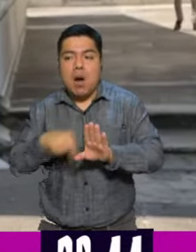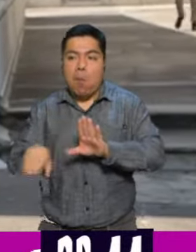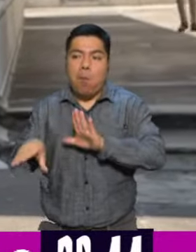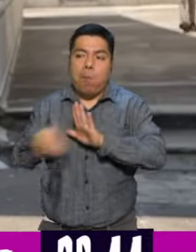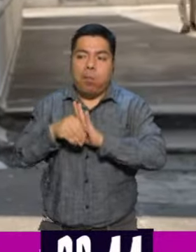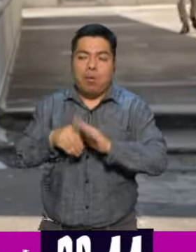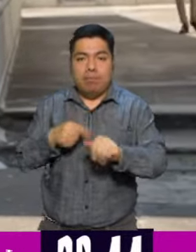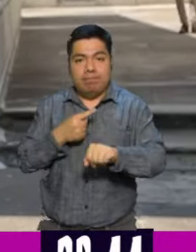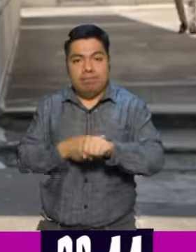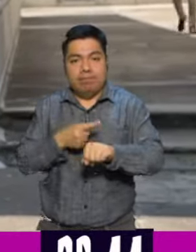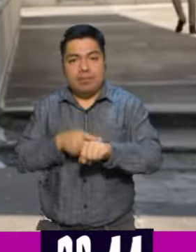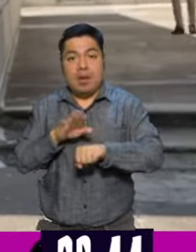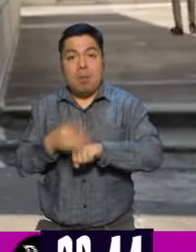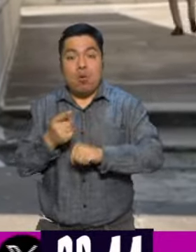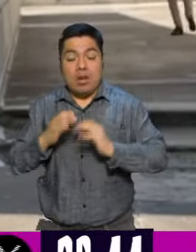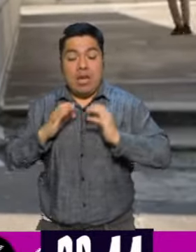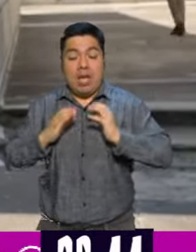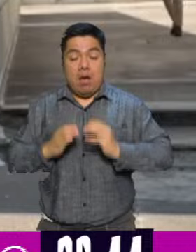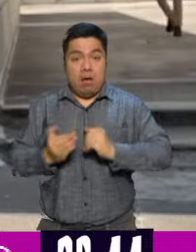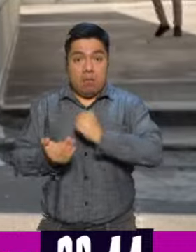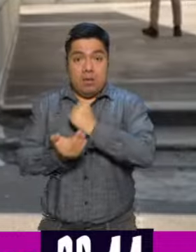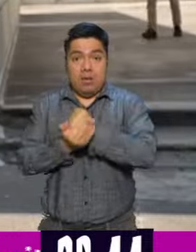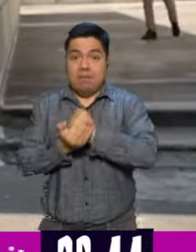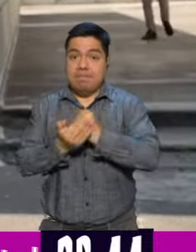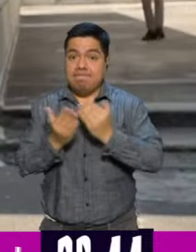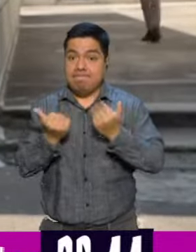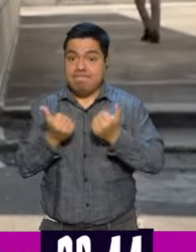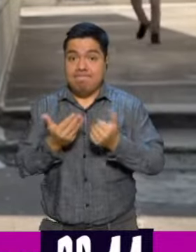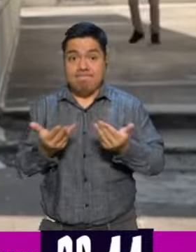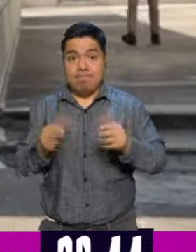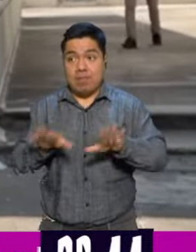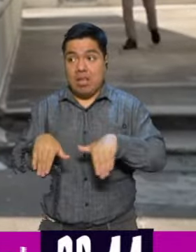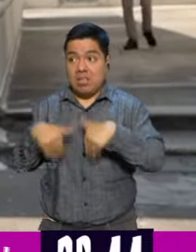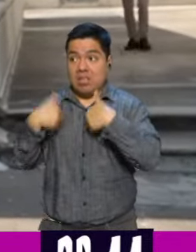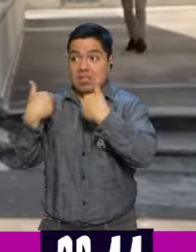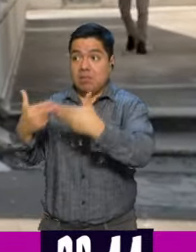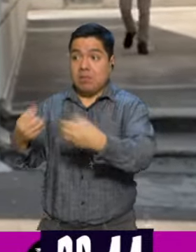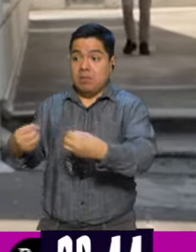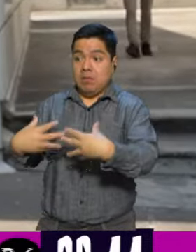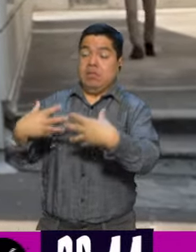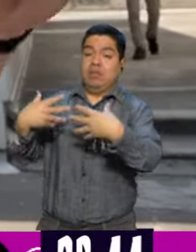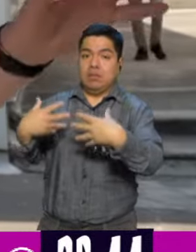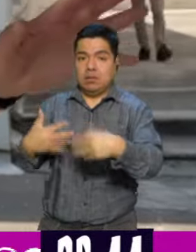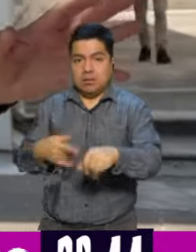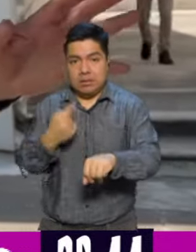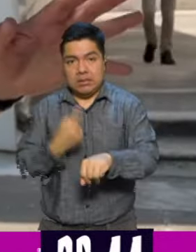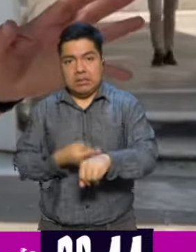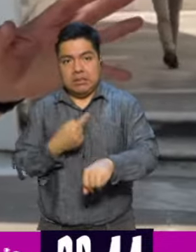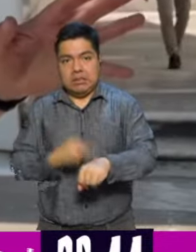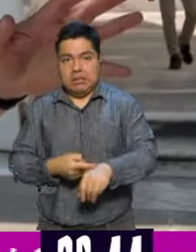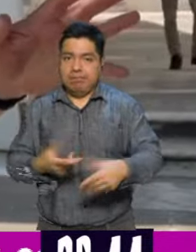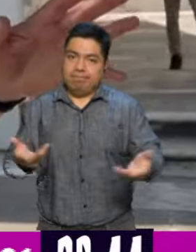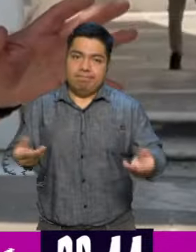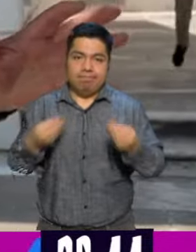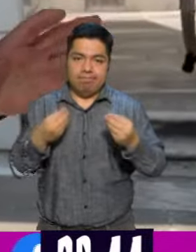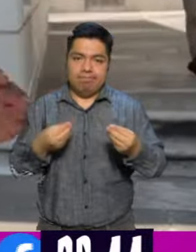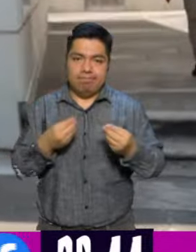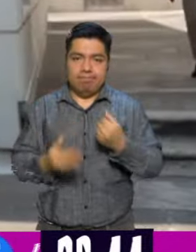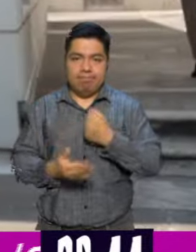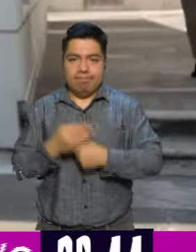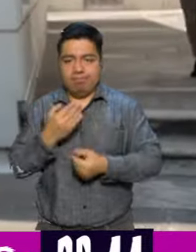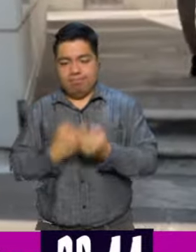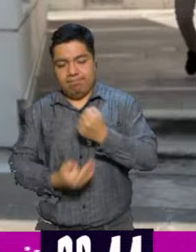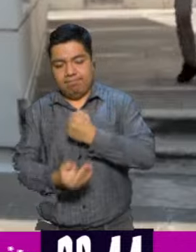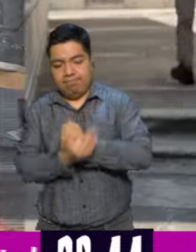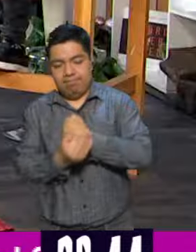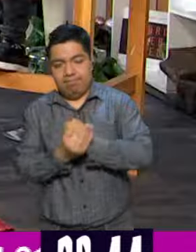podido entrenar sus defensas. Entonces, cuando sale, llegan los microorganismos y pues hacen lo que quieren porque no hay quien se les